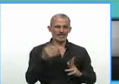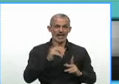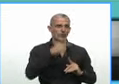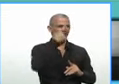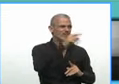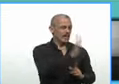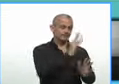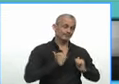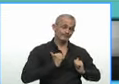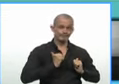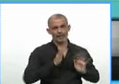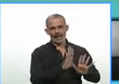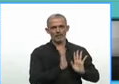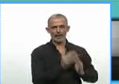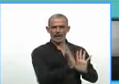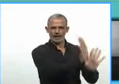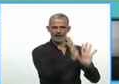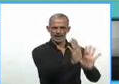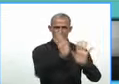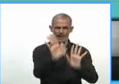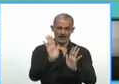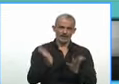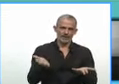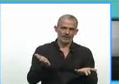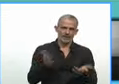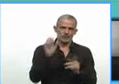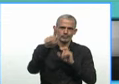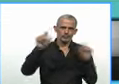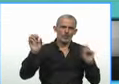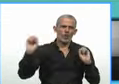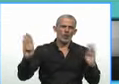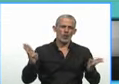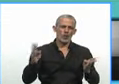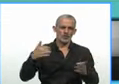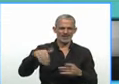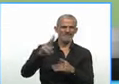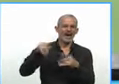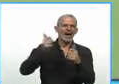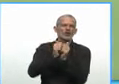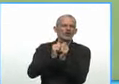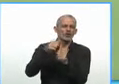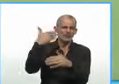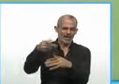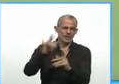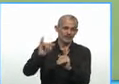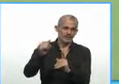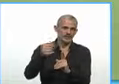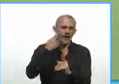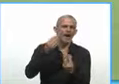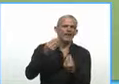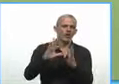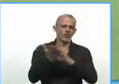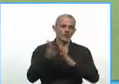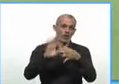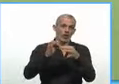finales, semifinales y las que no. Y nada, saber que va el parámetro lo vamos a ver en la World League de cara a lo que se viene, que lo más importante es el